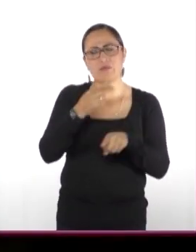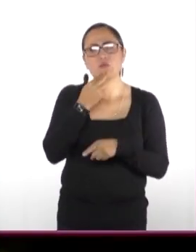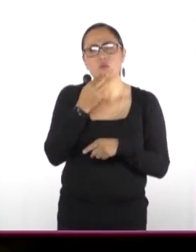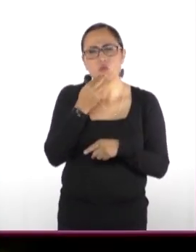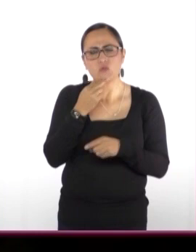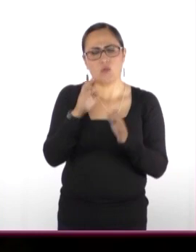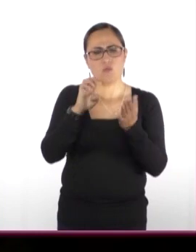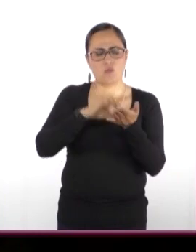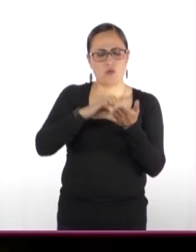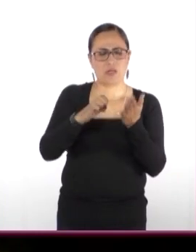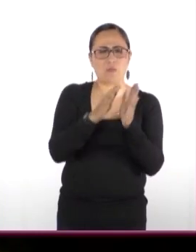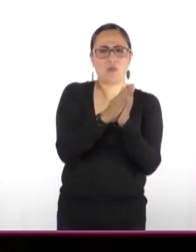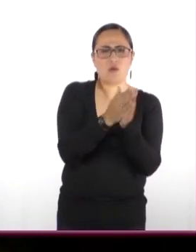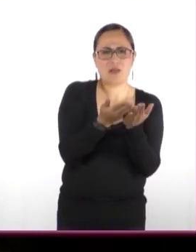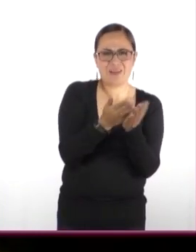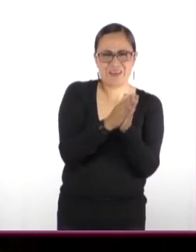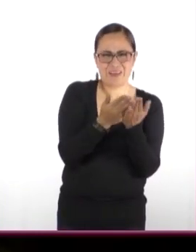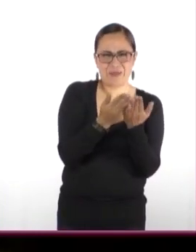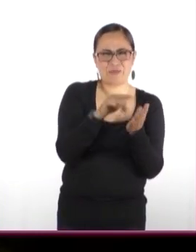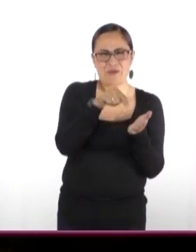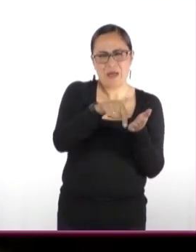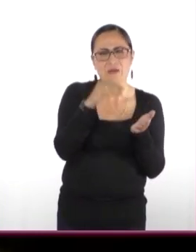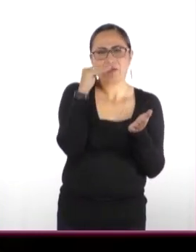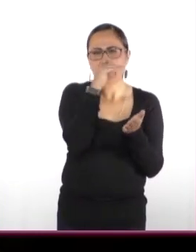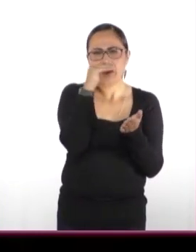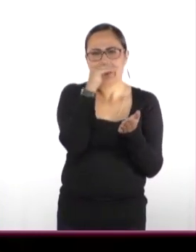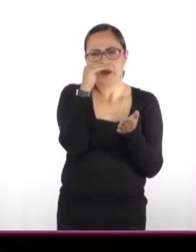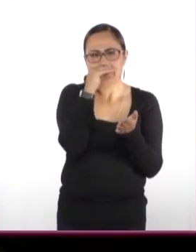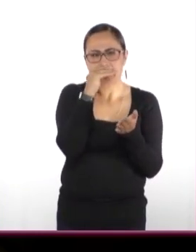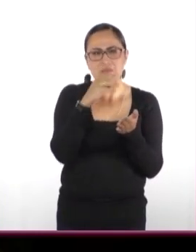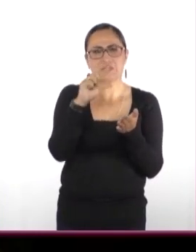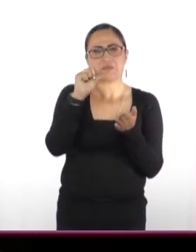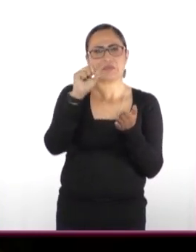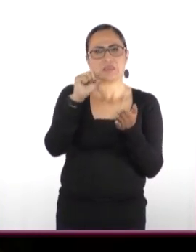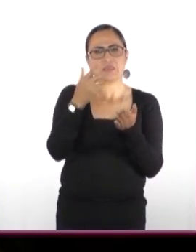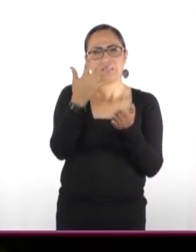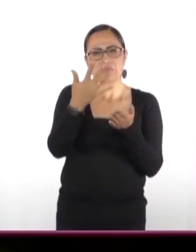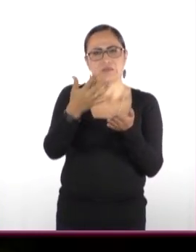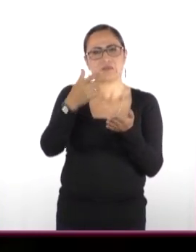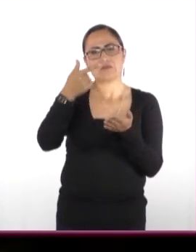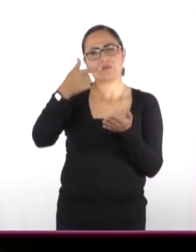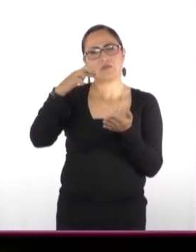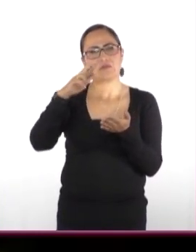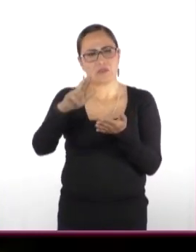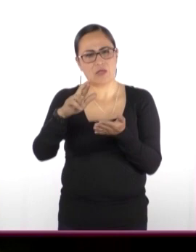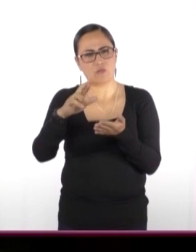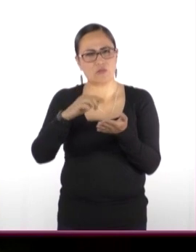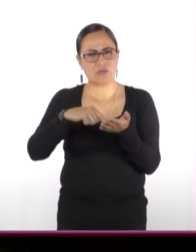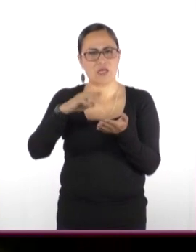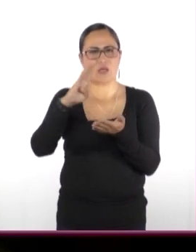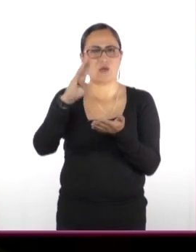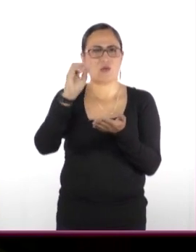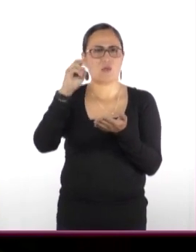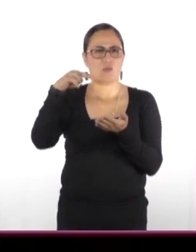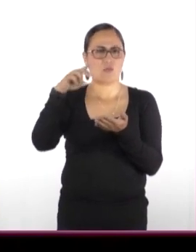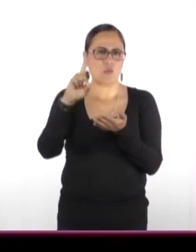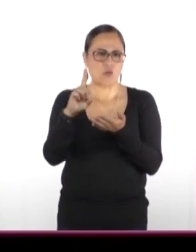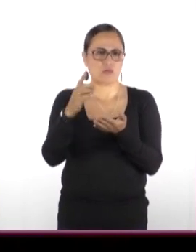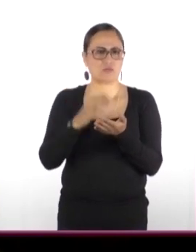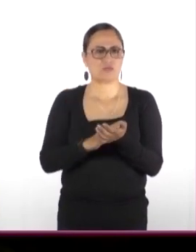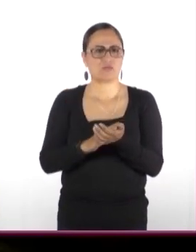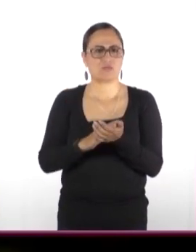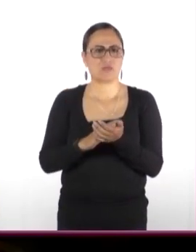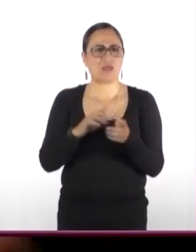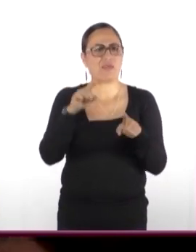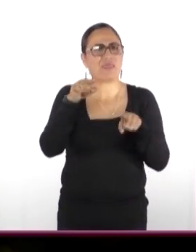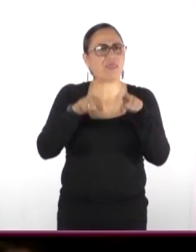aplicación. Si es un libro de texto gratuito, serán 75 gramos en un papel bond o 90